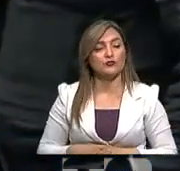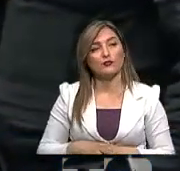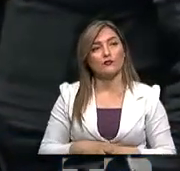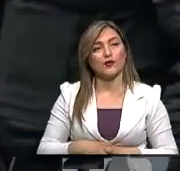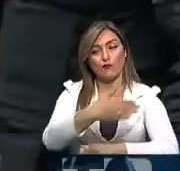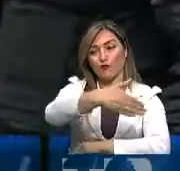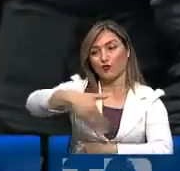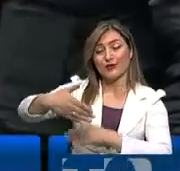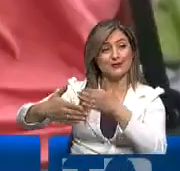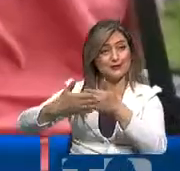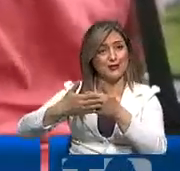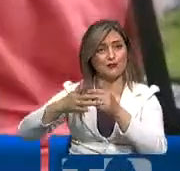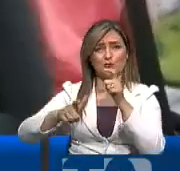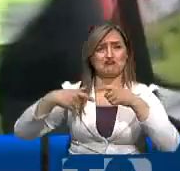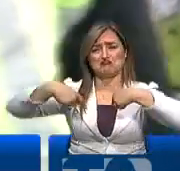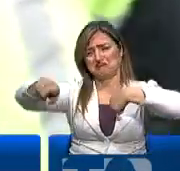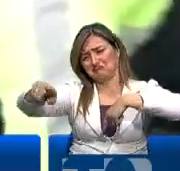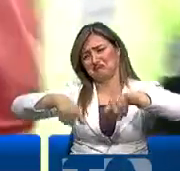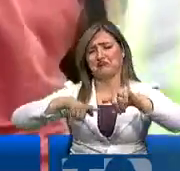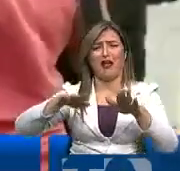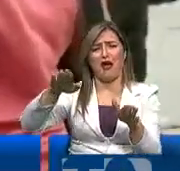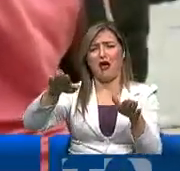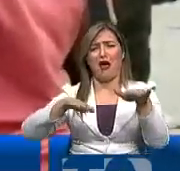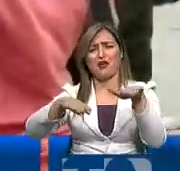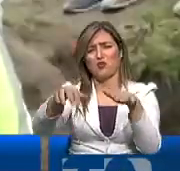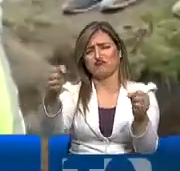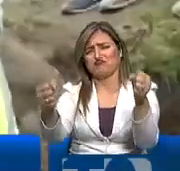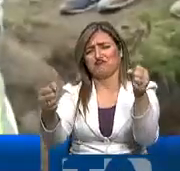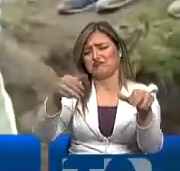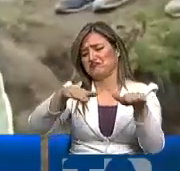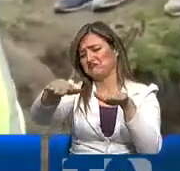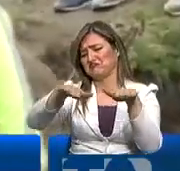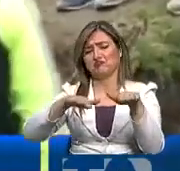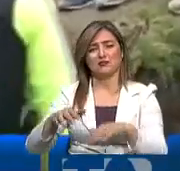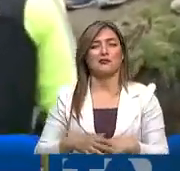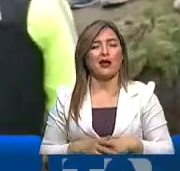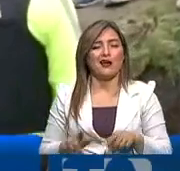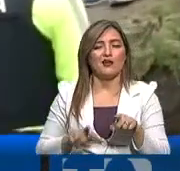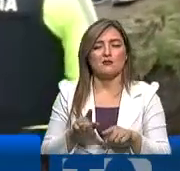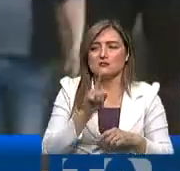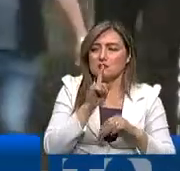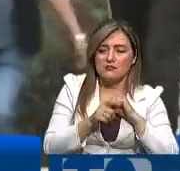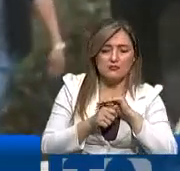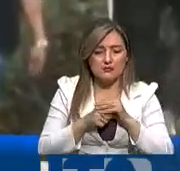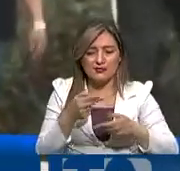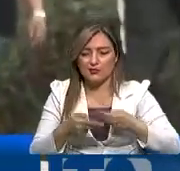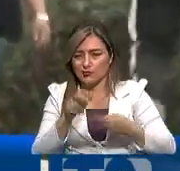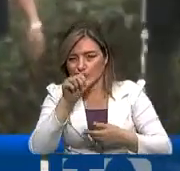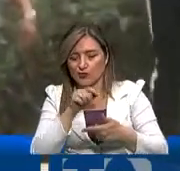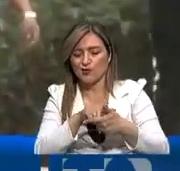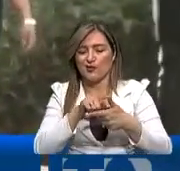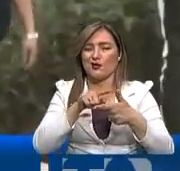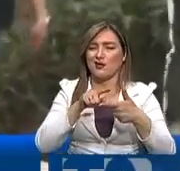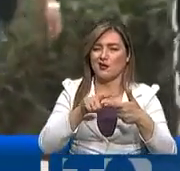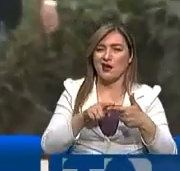de fronteras no frena el movimiento de vehículos ni personas, dando paso a una serie de actividades ilegales que ponen en riesgo a quienes hacen uso de